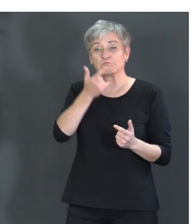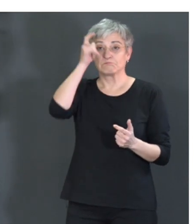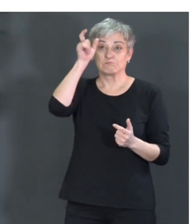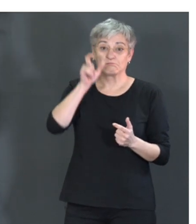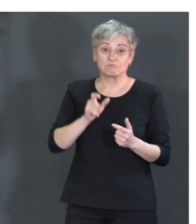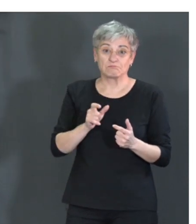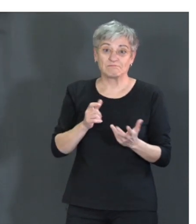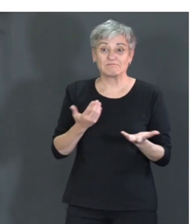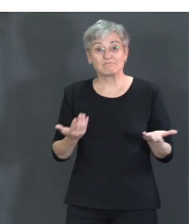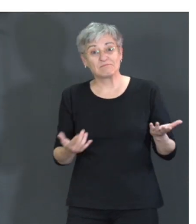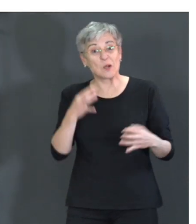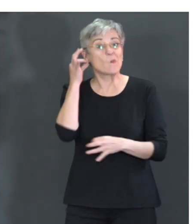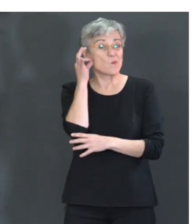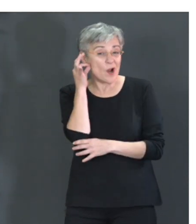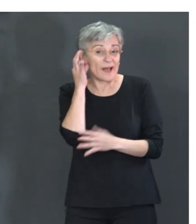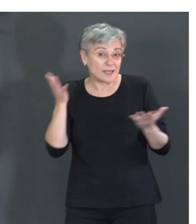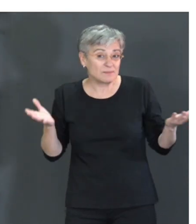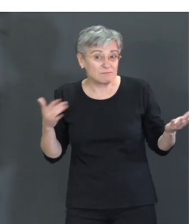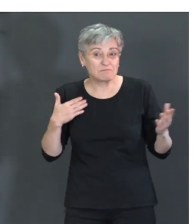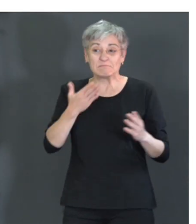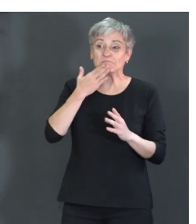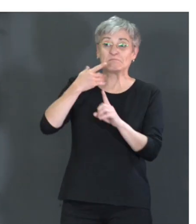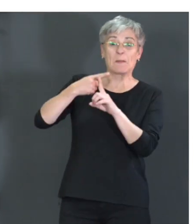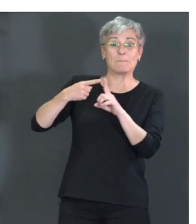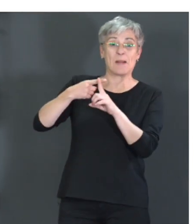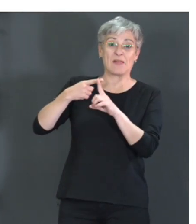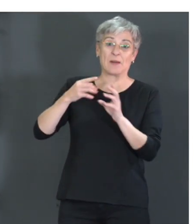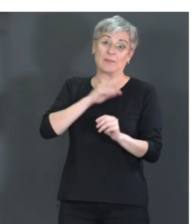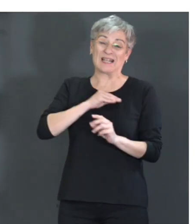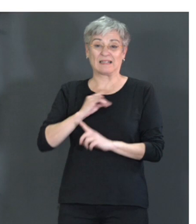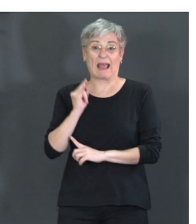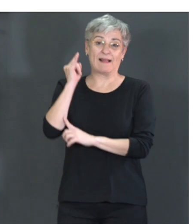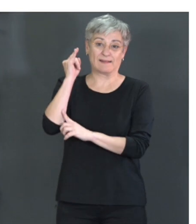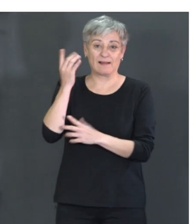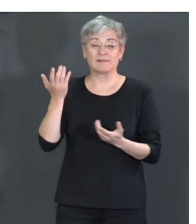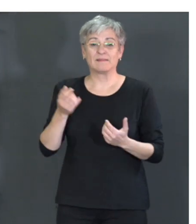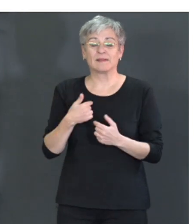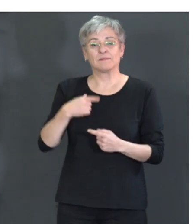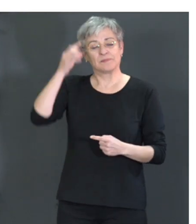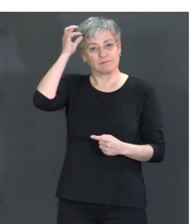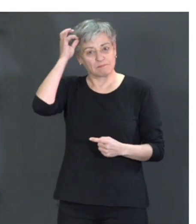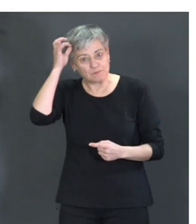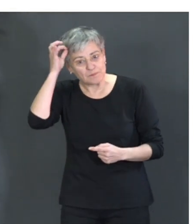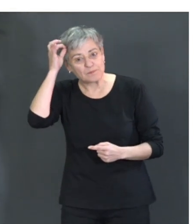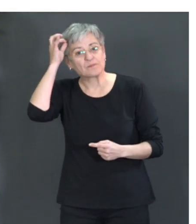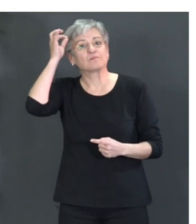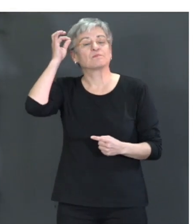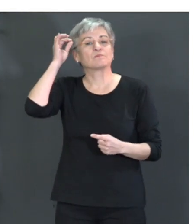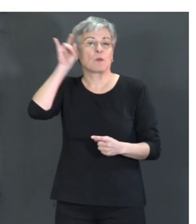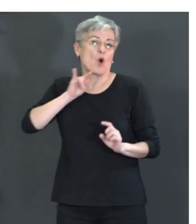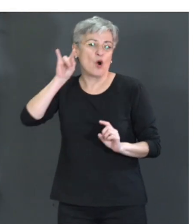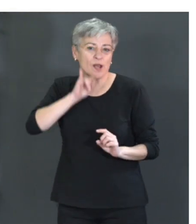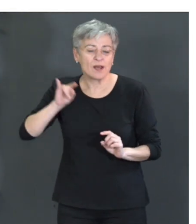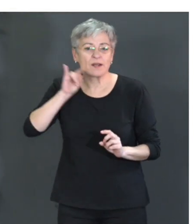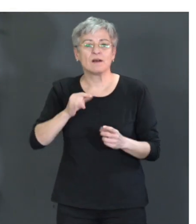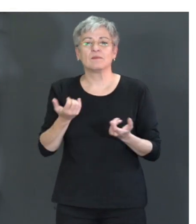persona, siendo mujer, creo que igual de la media no es tanto, ¿no? Soy bastante alta, soy morena, bueno, pues tengo,